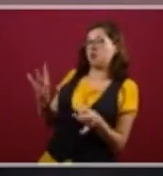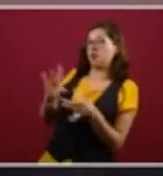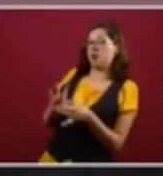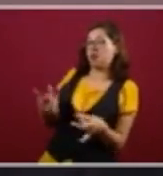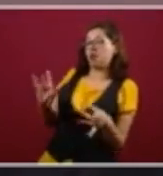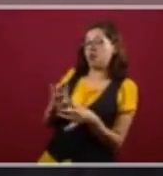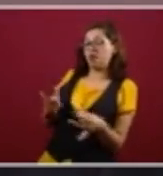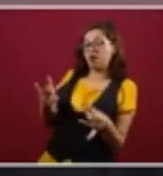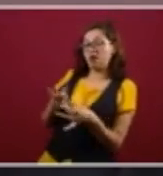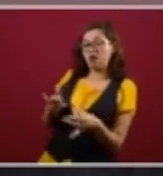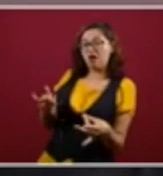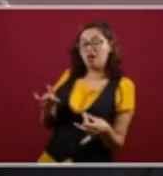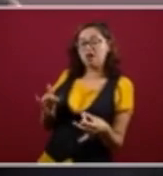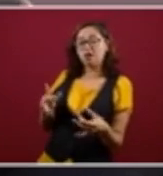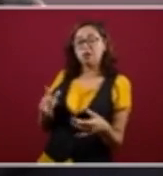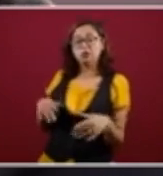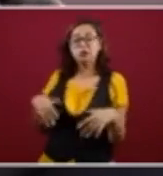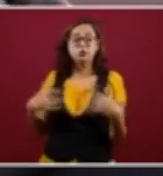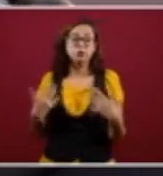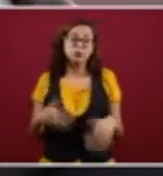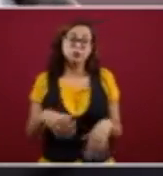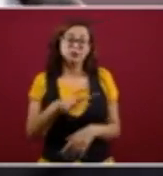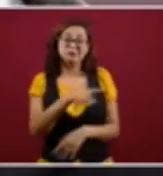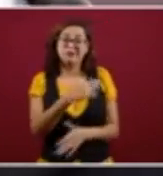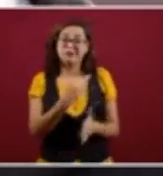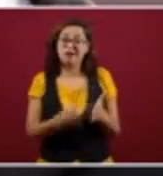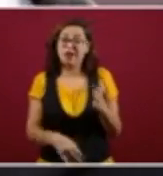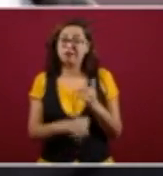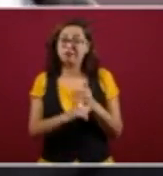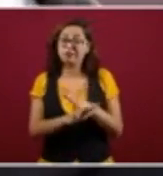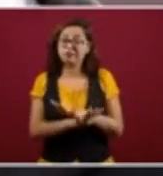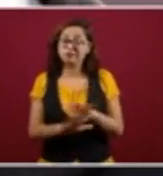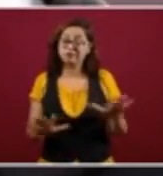en particular. Bueno,